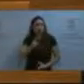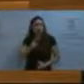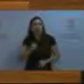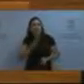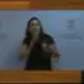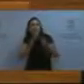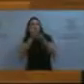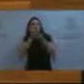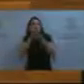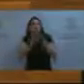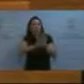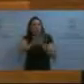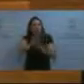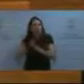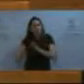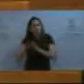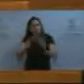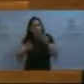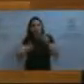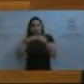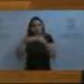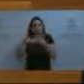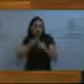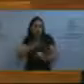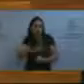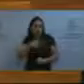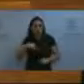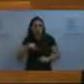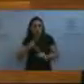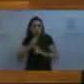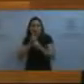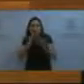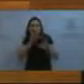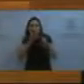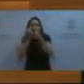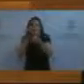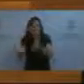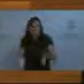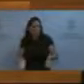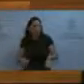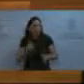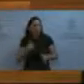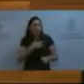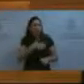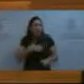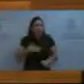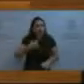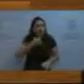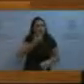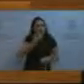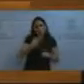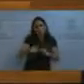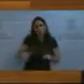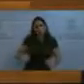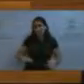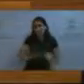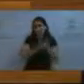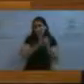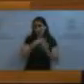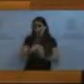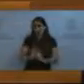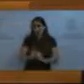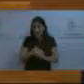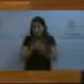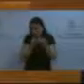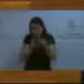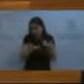zona y se lo diremos. Pero me va a permitir también que le diga una cosa al respecto de esta situación, de este